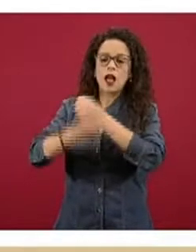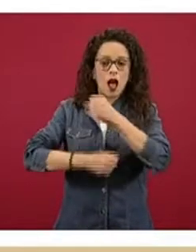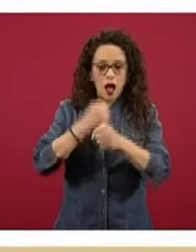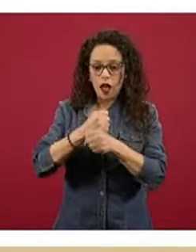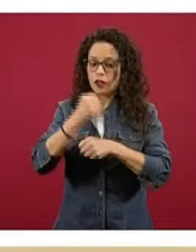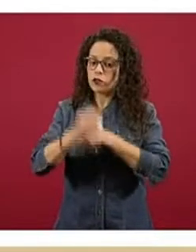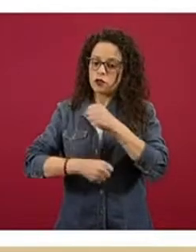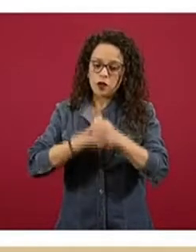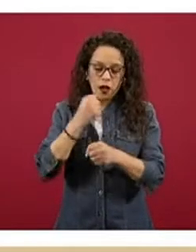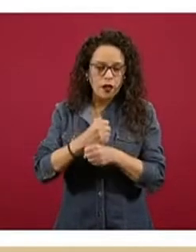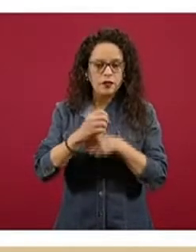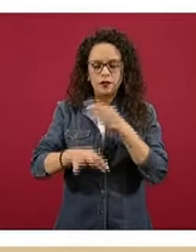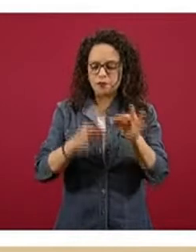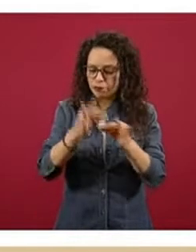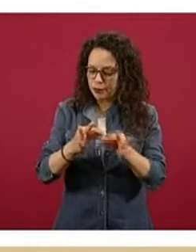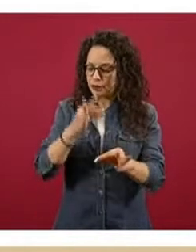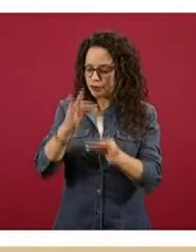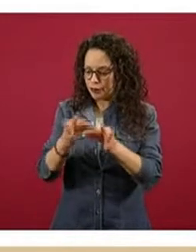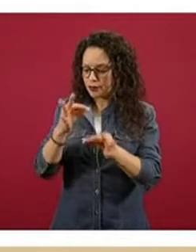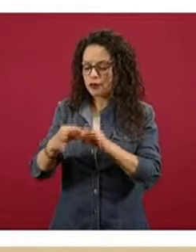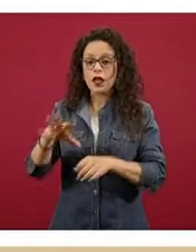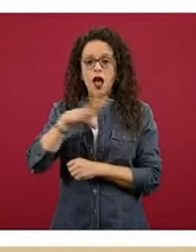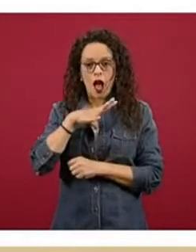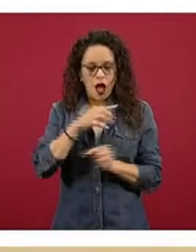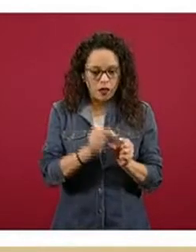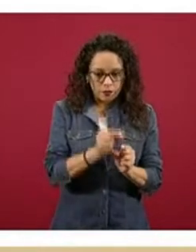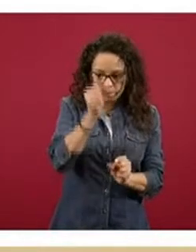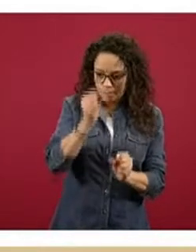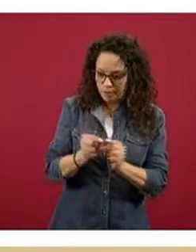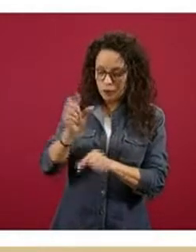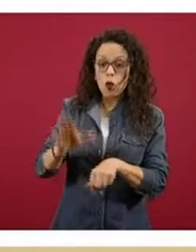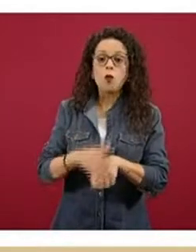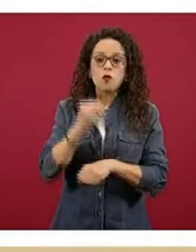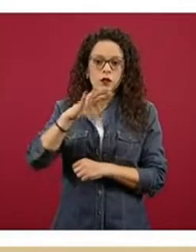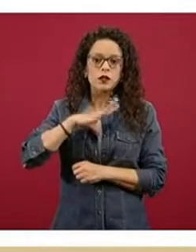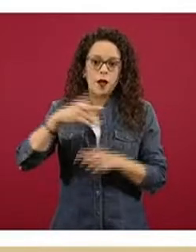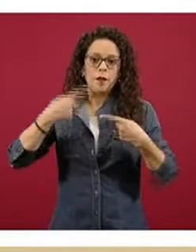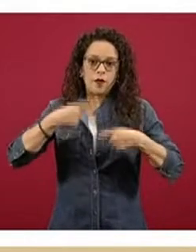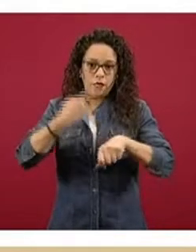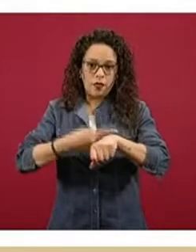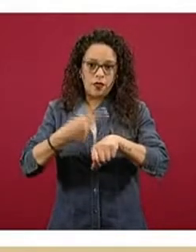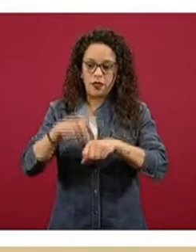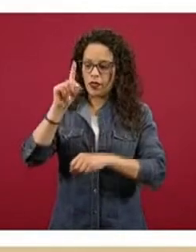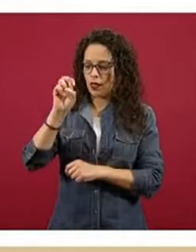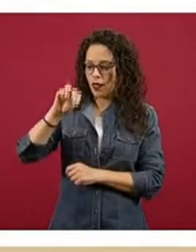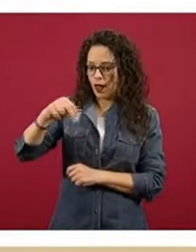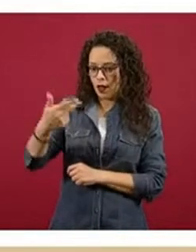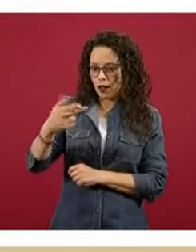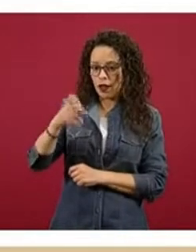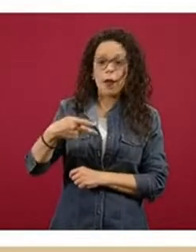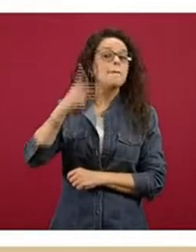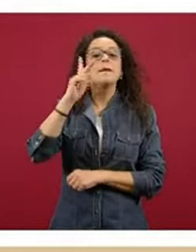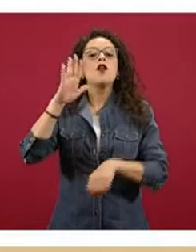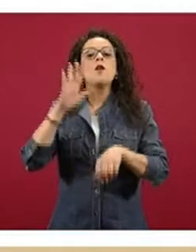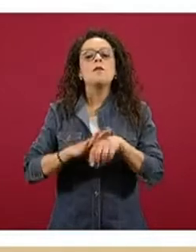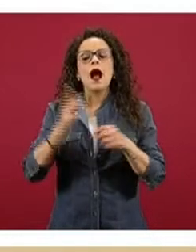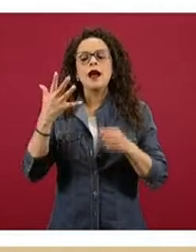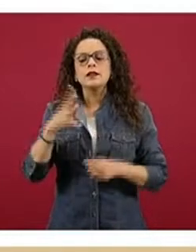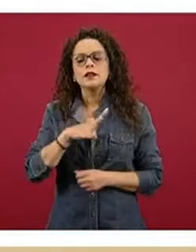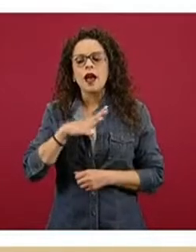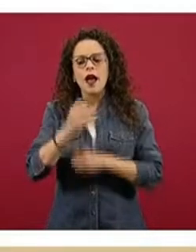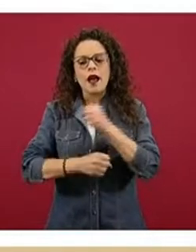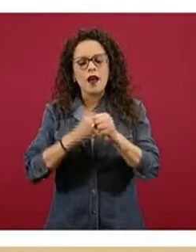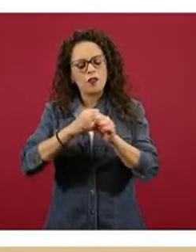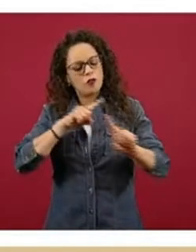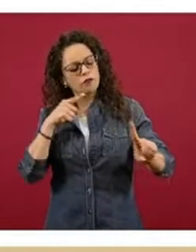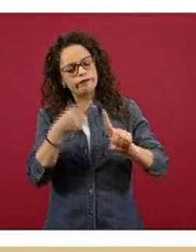es importante, quiere decir que todos los años tenemos casos de dengue, pero que hay algunos años en específico o en particular donde este